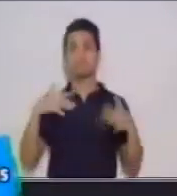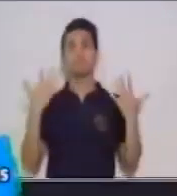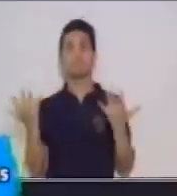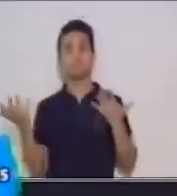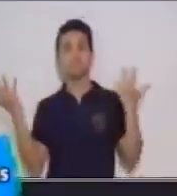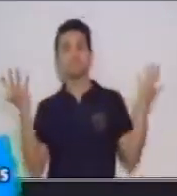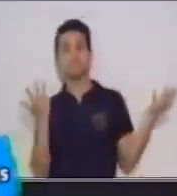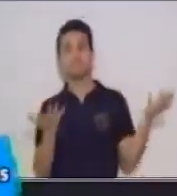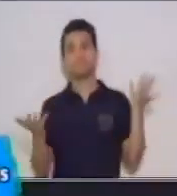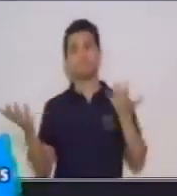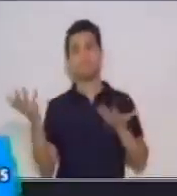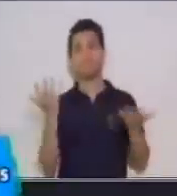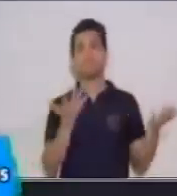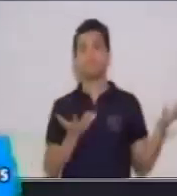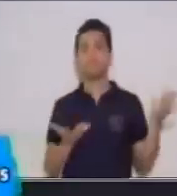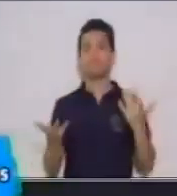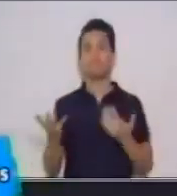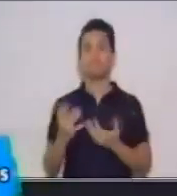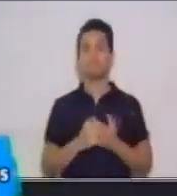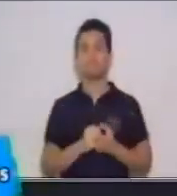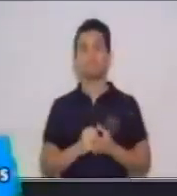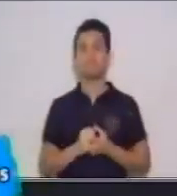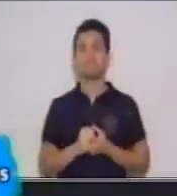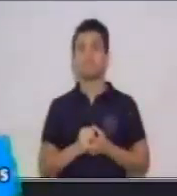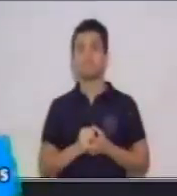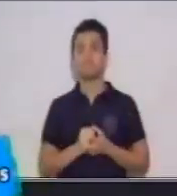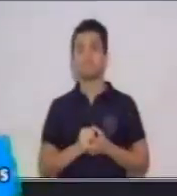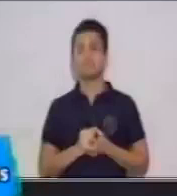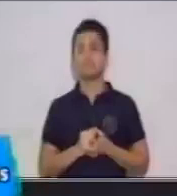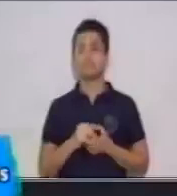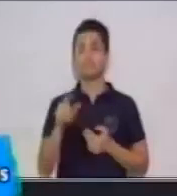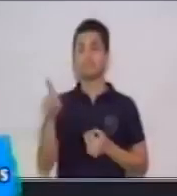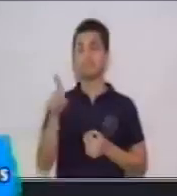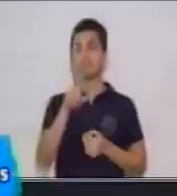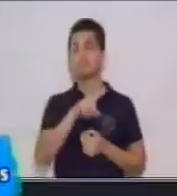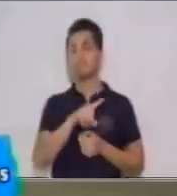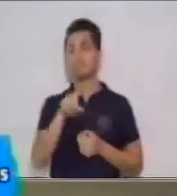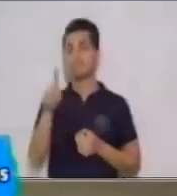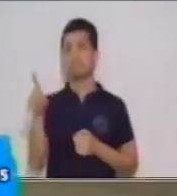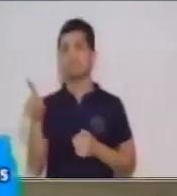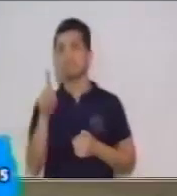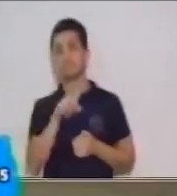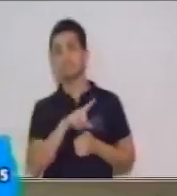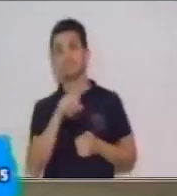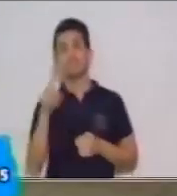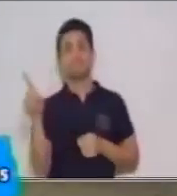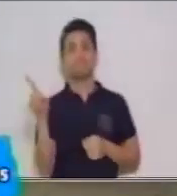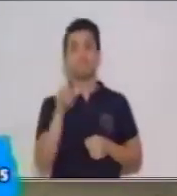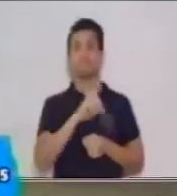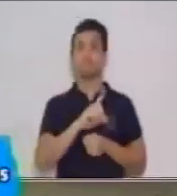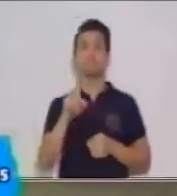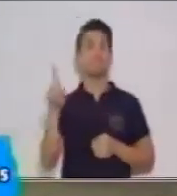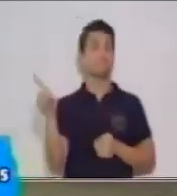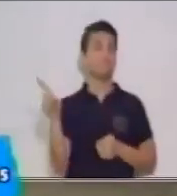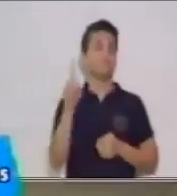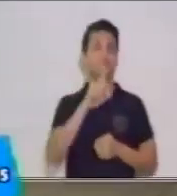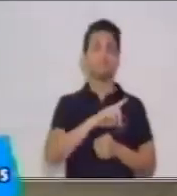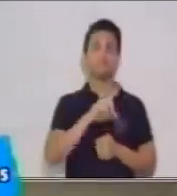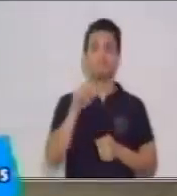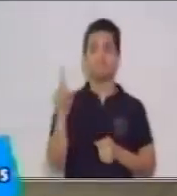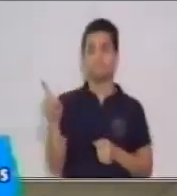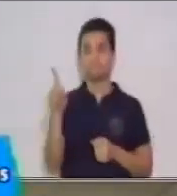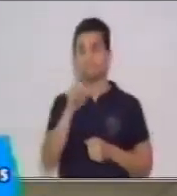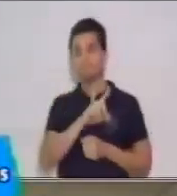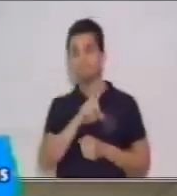¿Qué será? ¿Qué será? No, no, no, eso no, no, no, eso no,